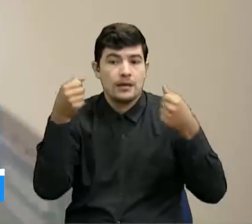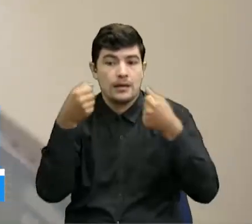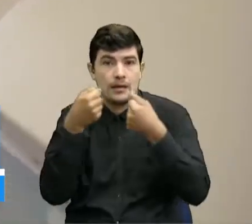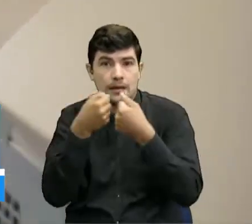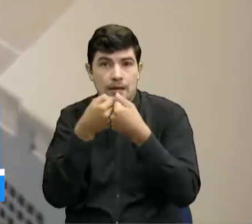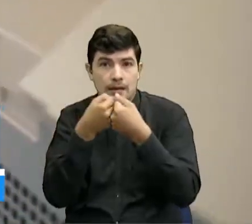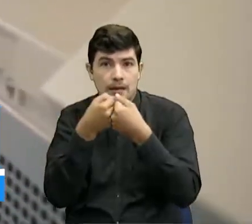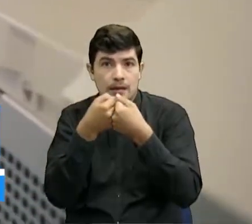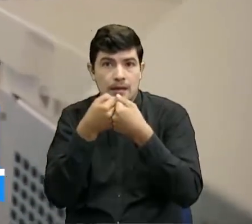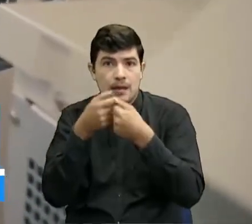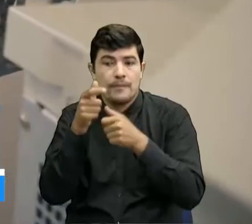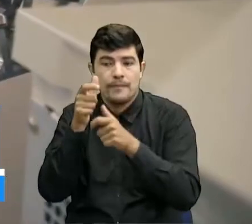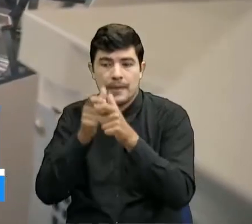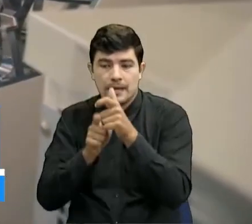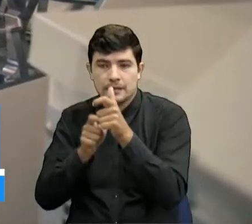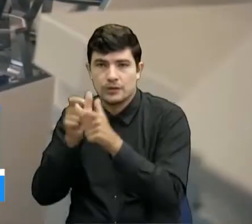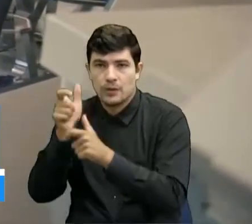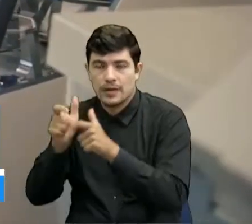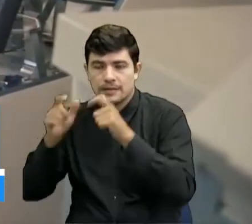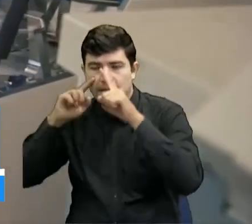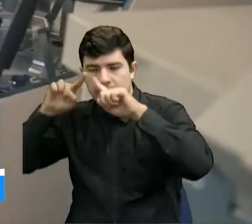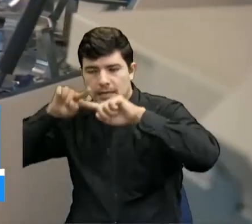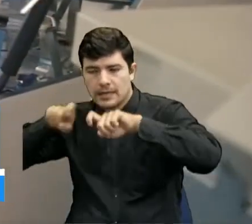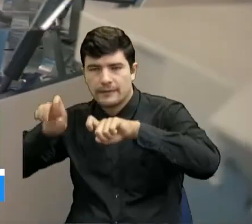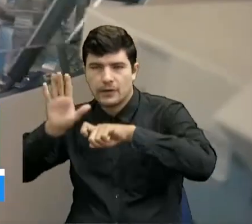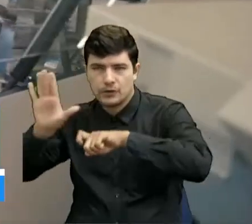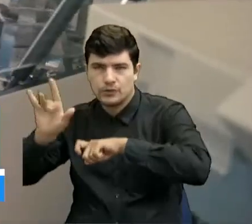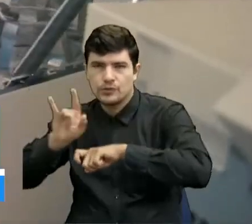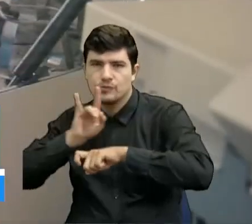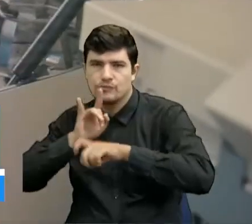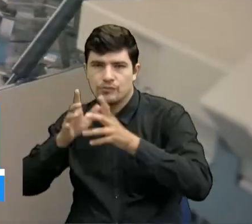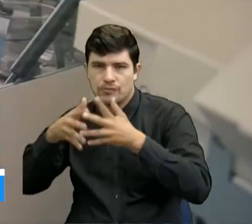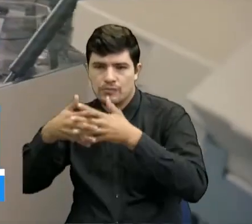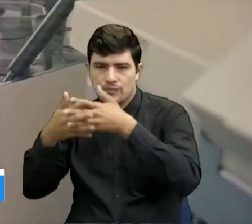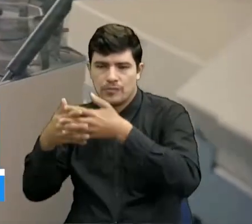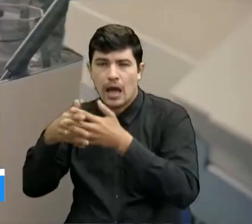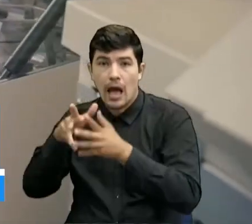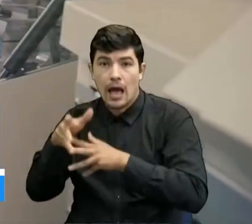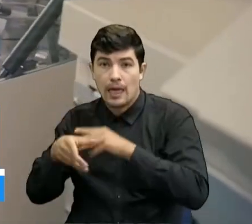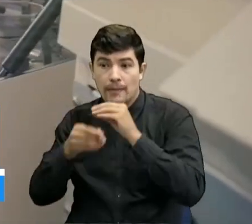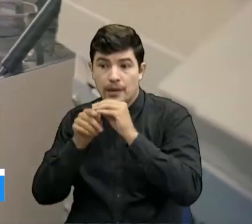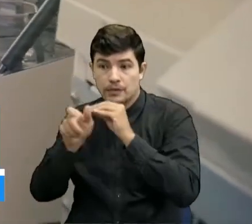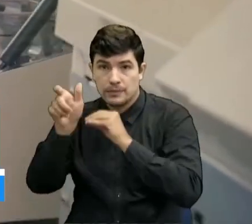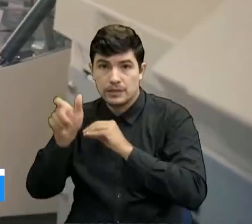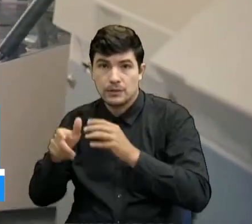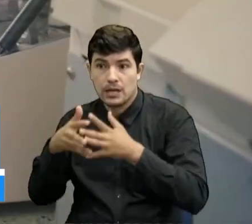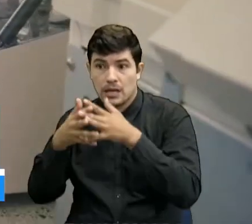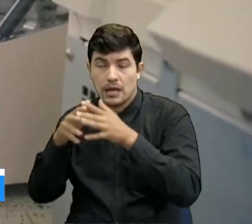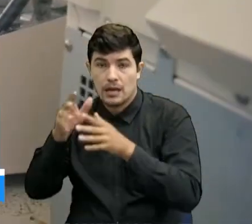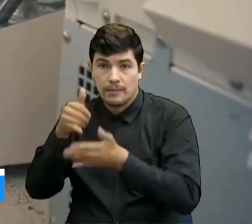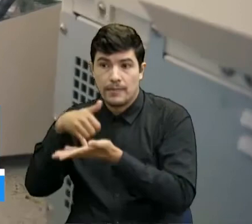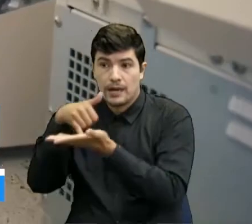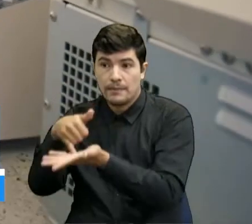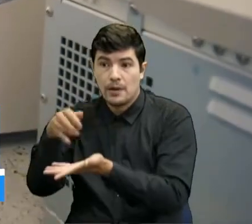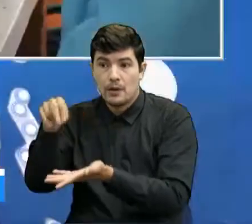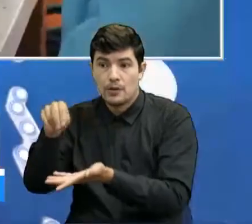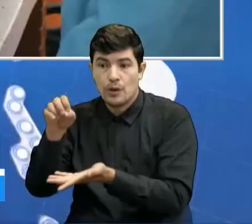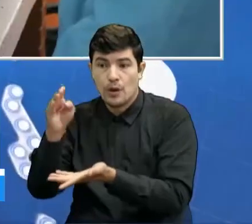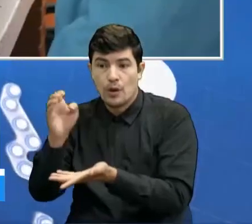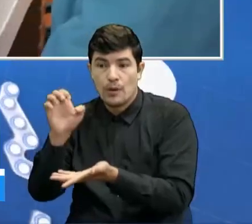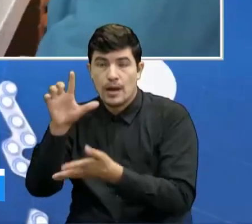con varios científicos norteamericanos, en ellos hay un premio Nobel, médicos de apoyo virtual de la zona cero de